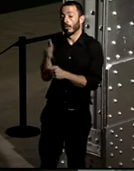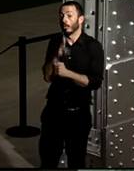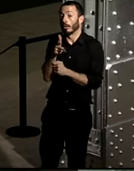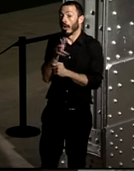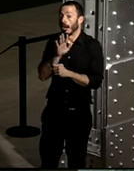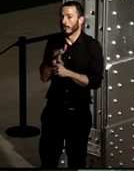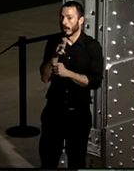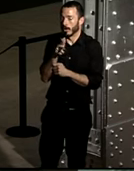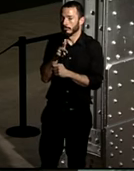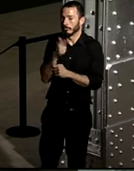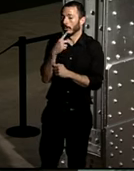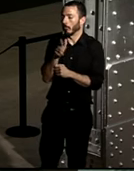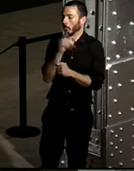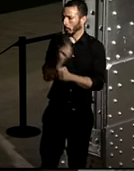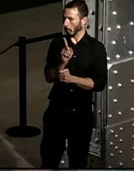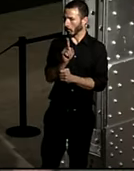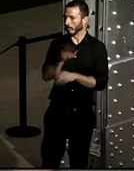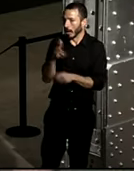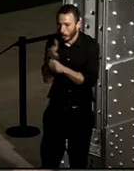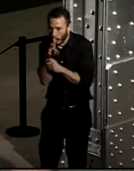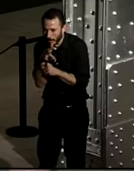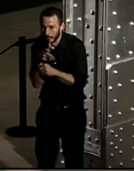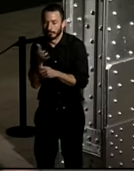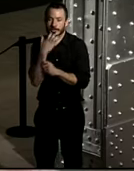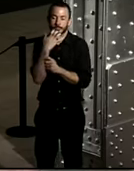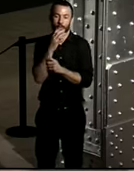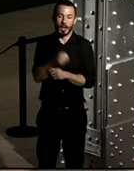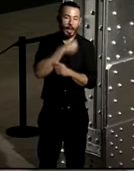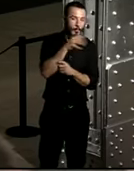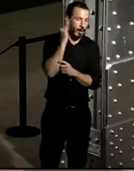mismo. También. ¿No? Pues yo, por ejemplo, para mi abuela y para los niños... A ver,